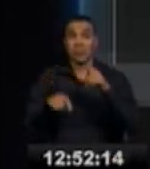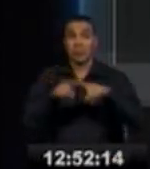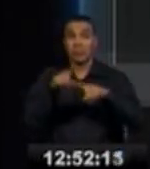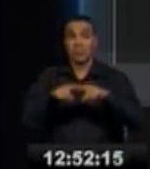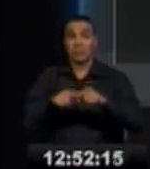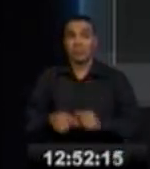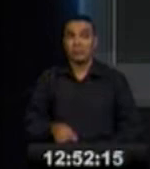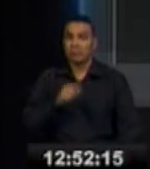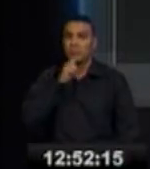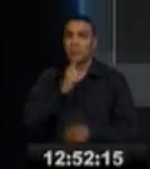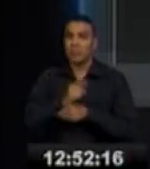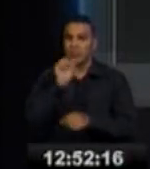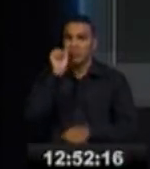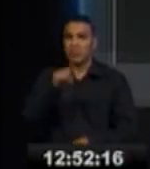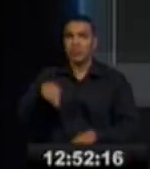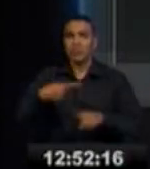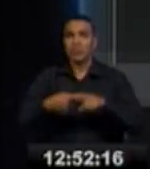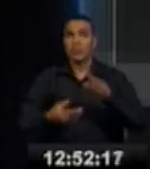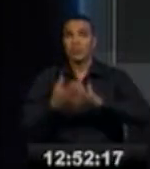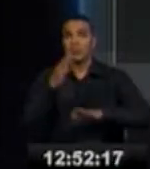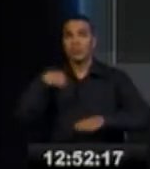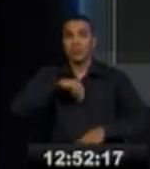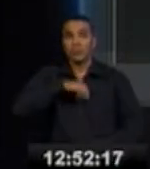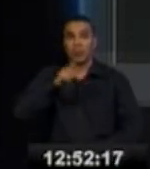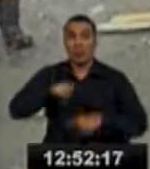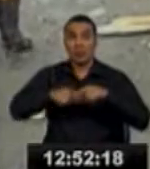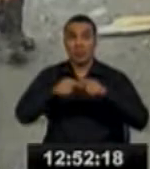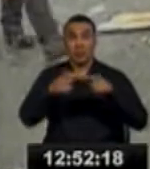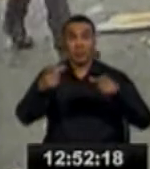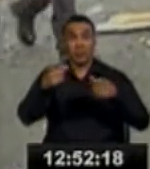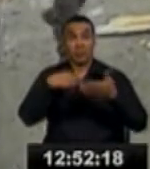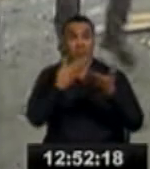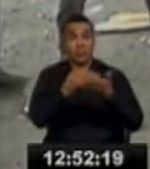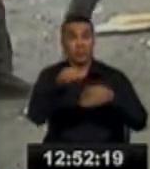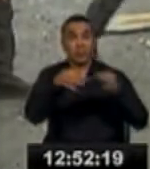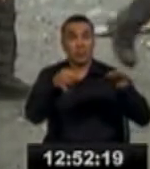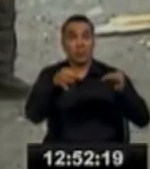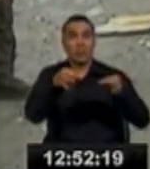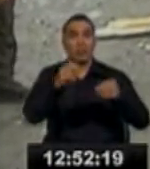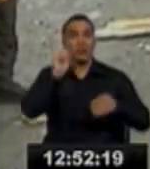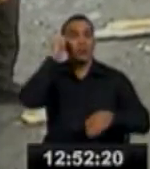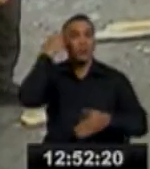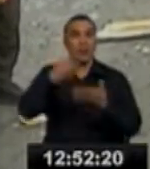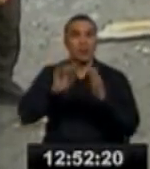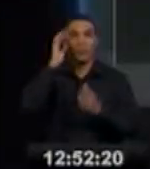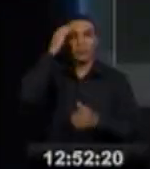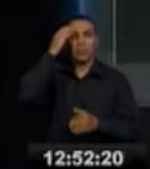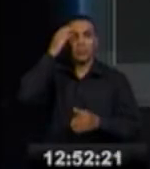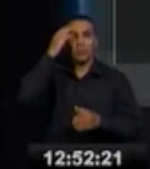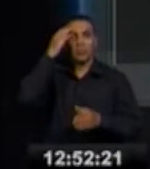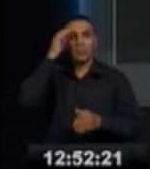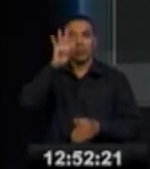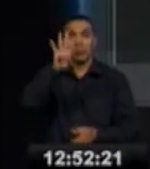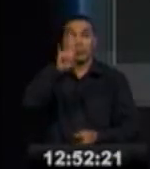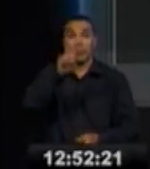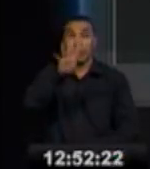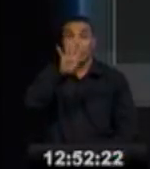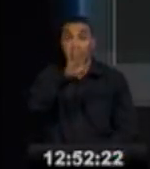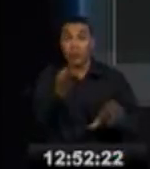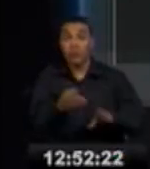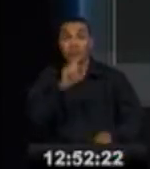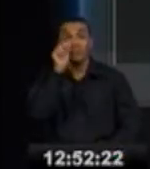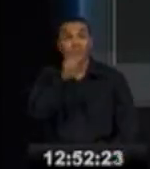Sí, claro. Hasta el destino donde el cucho grande. En otra conversación se alarman por el accidente. ¿Y 4 muertos?